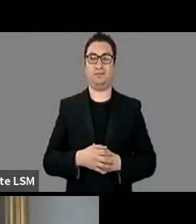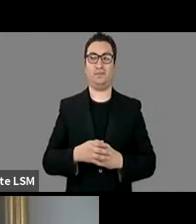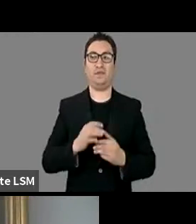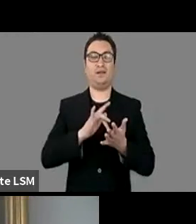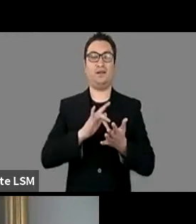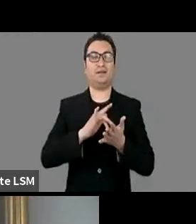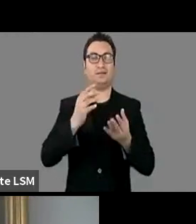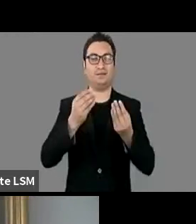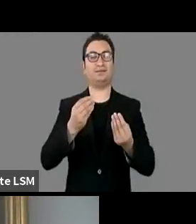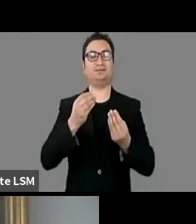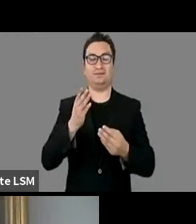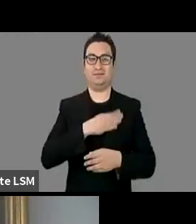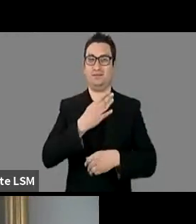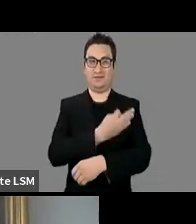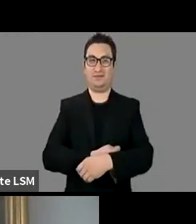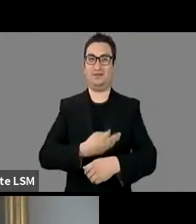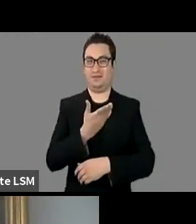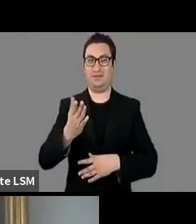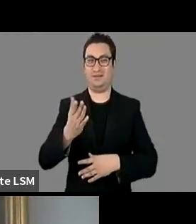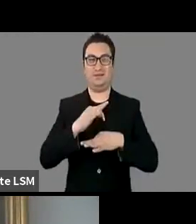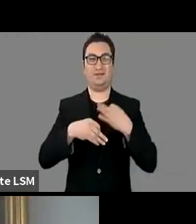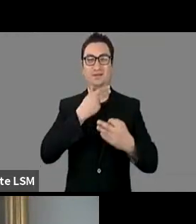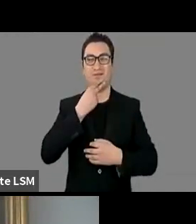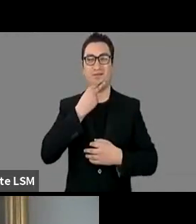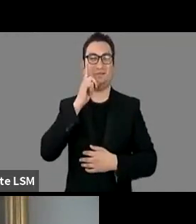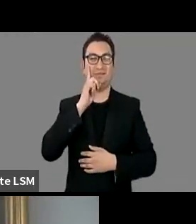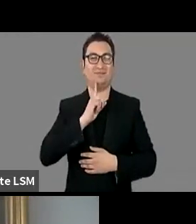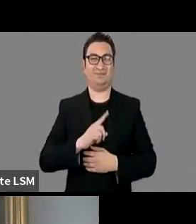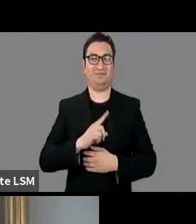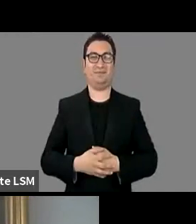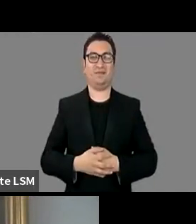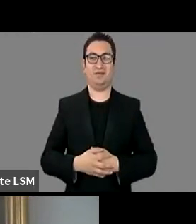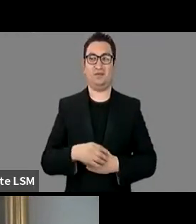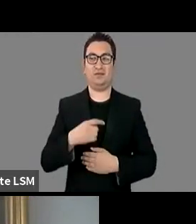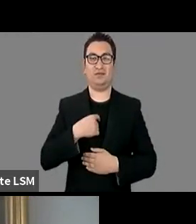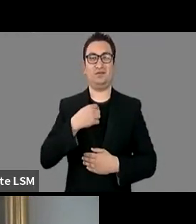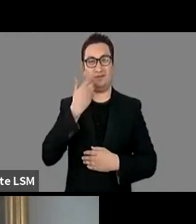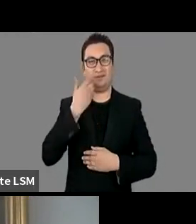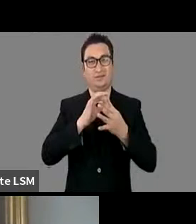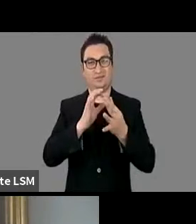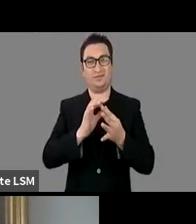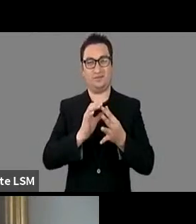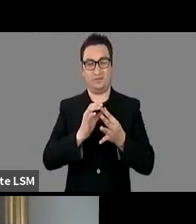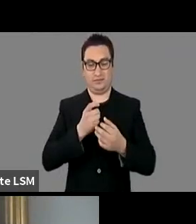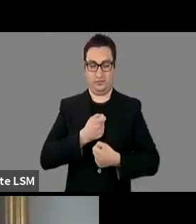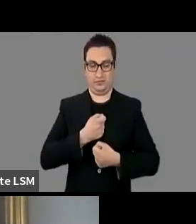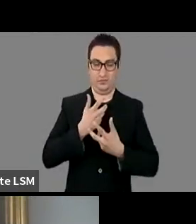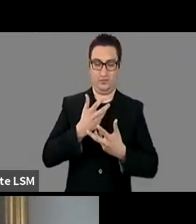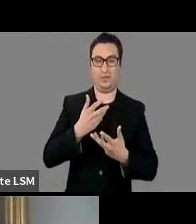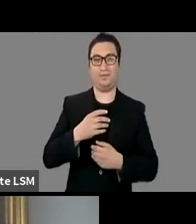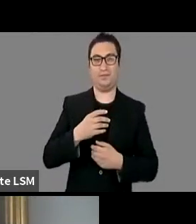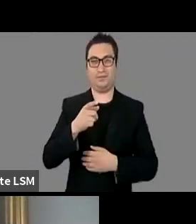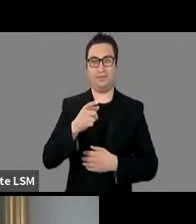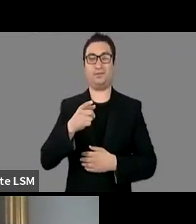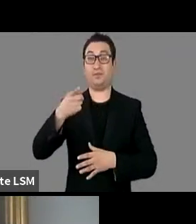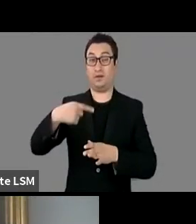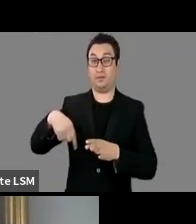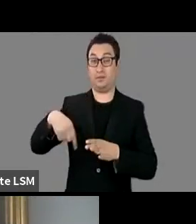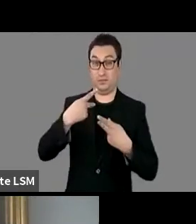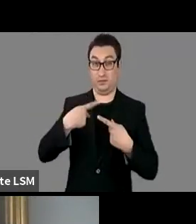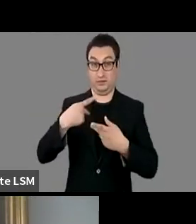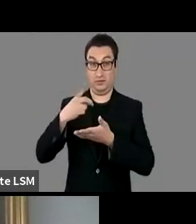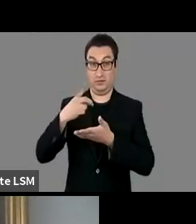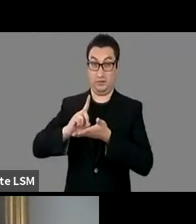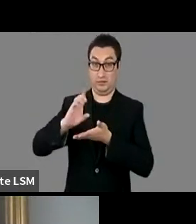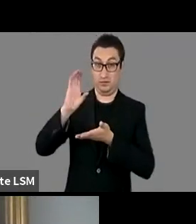tardes a todas y a todos. Yo quiero empezar con un pensamiento. Las personas con discapacidad no somos